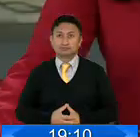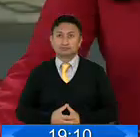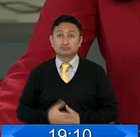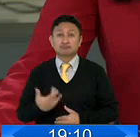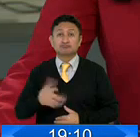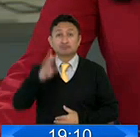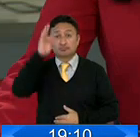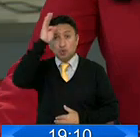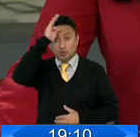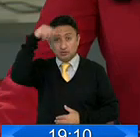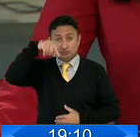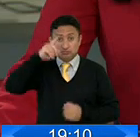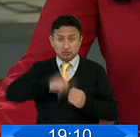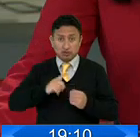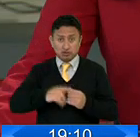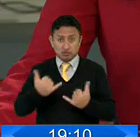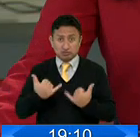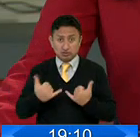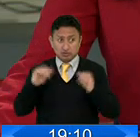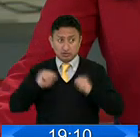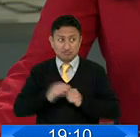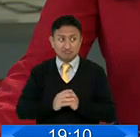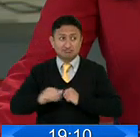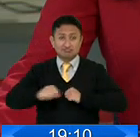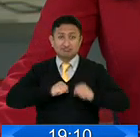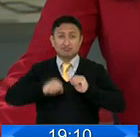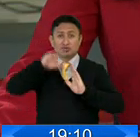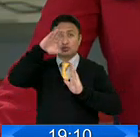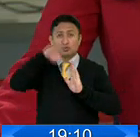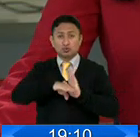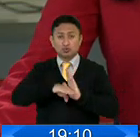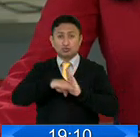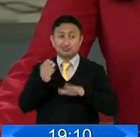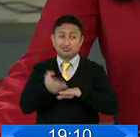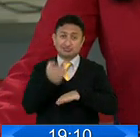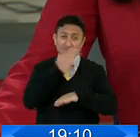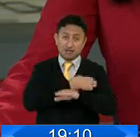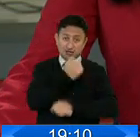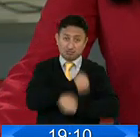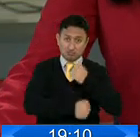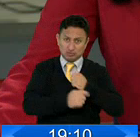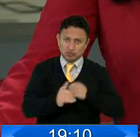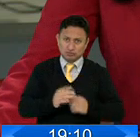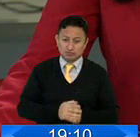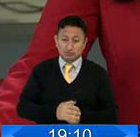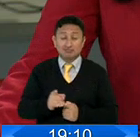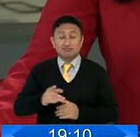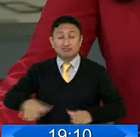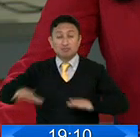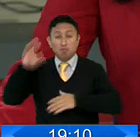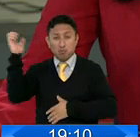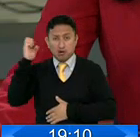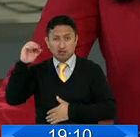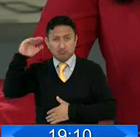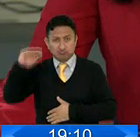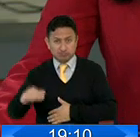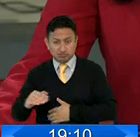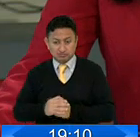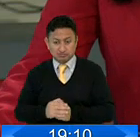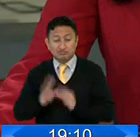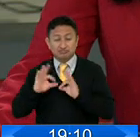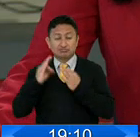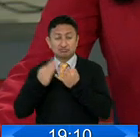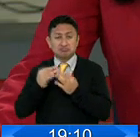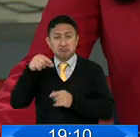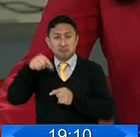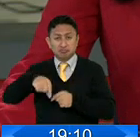Varios hospitales de la capital registraron una menor actividad en relación a días anteriores. En su mayoría, en las áreas de emergencia, se concentraron familiares